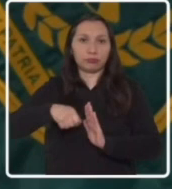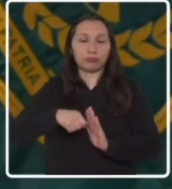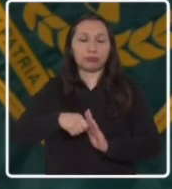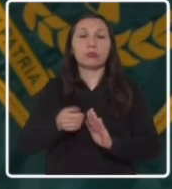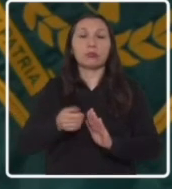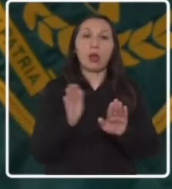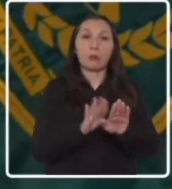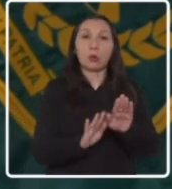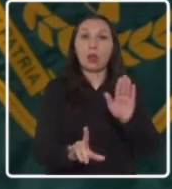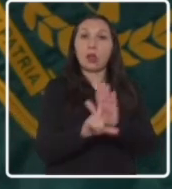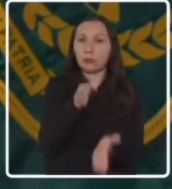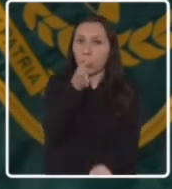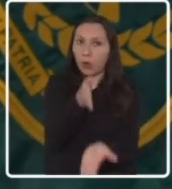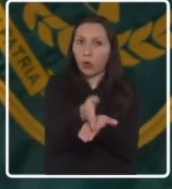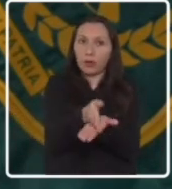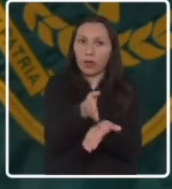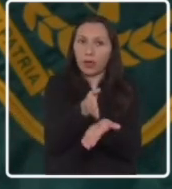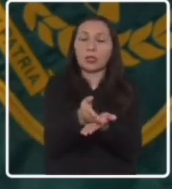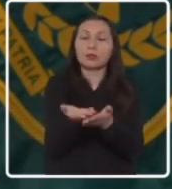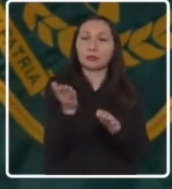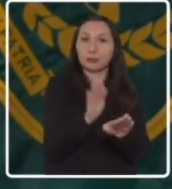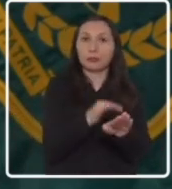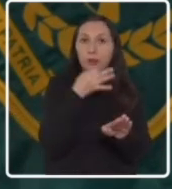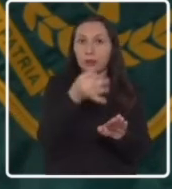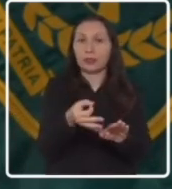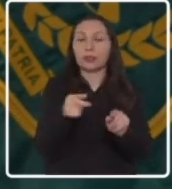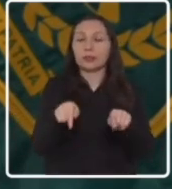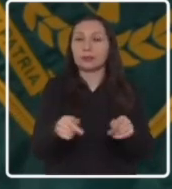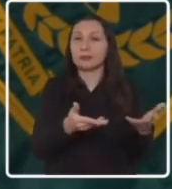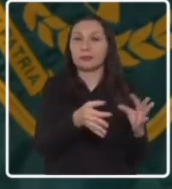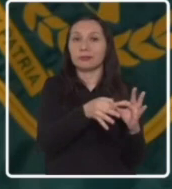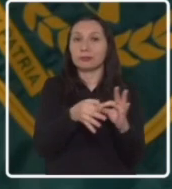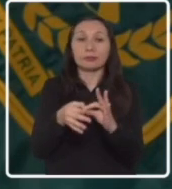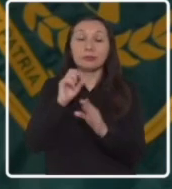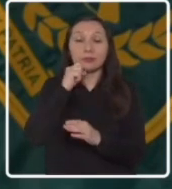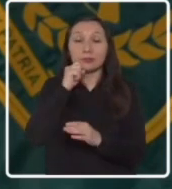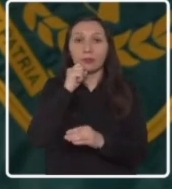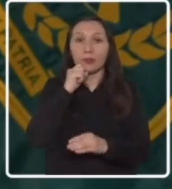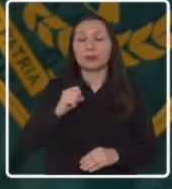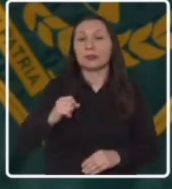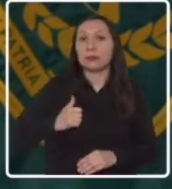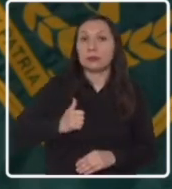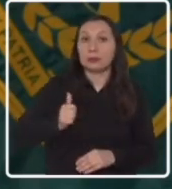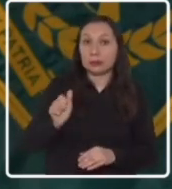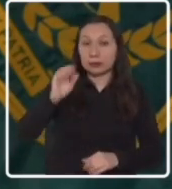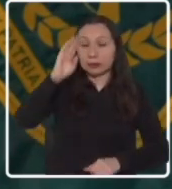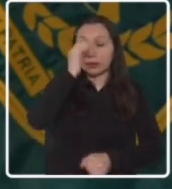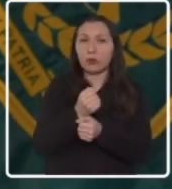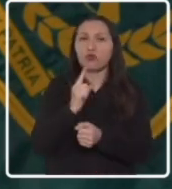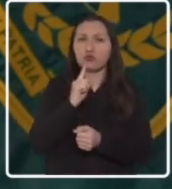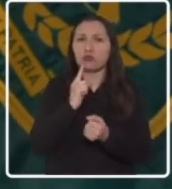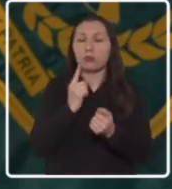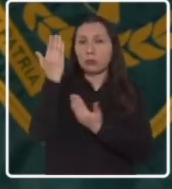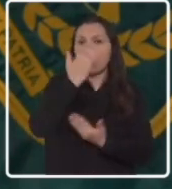las va a hacer obligatorias y que va a significar que tanto los policías van a estar